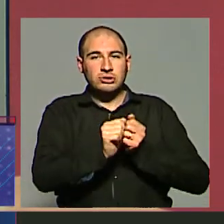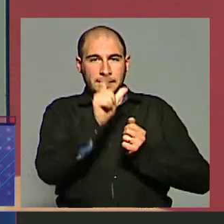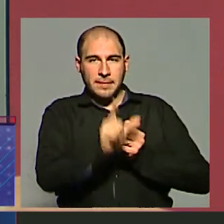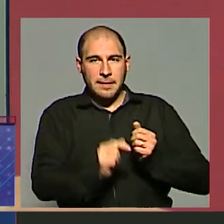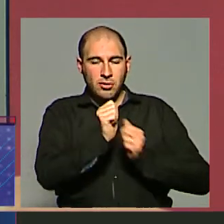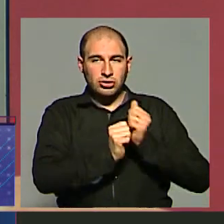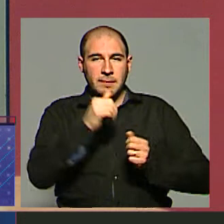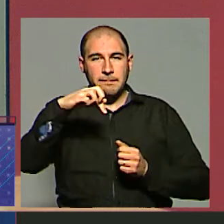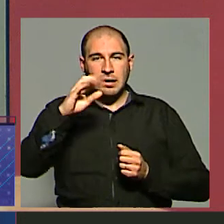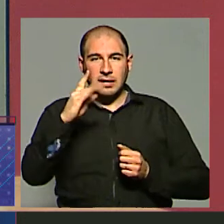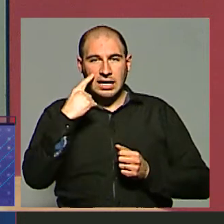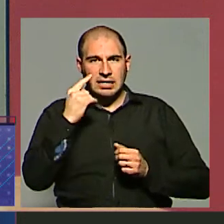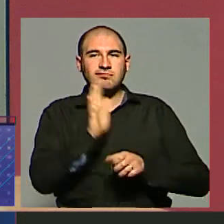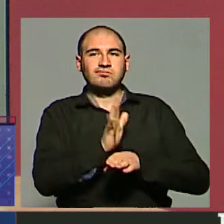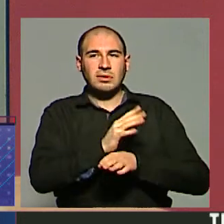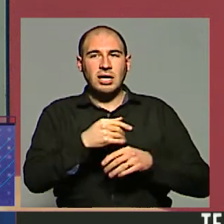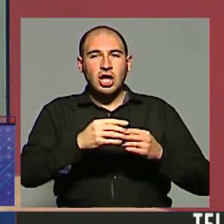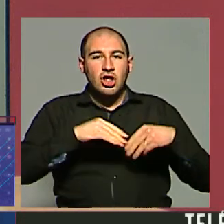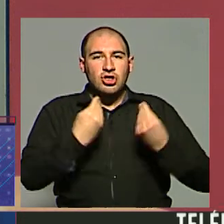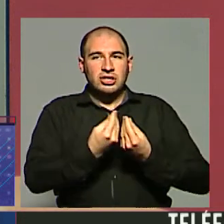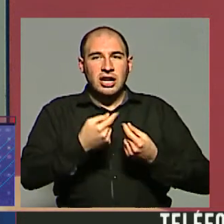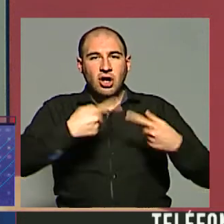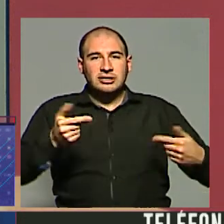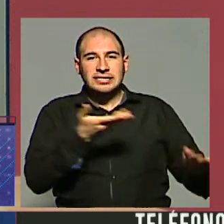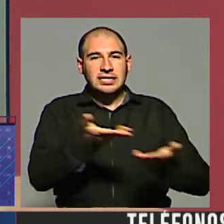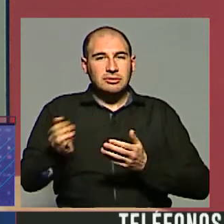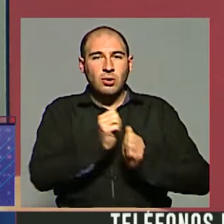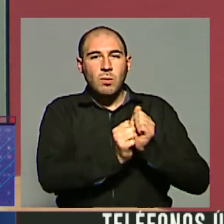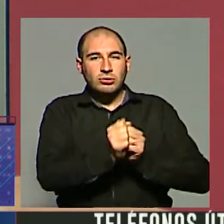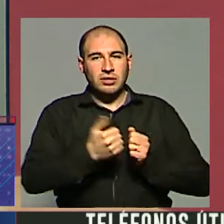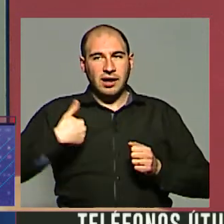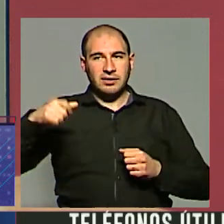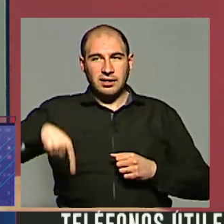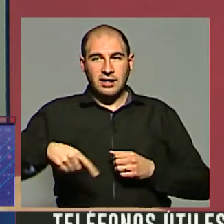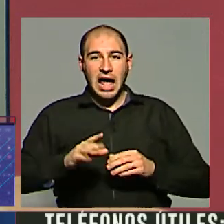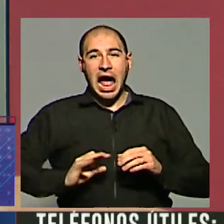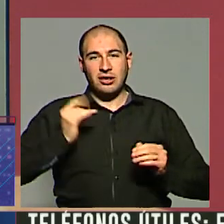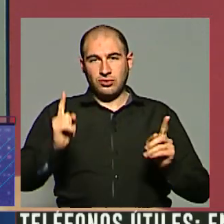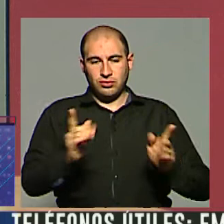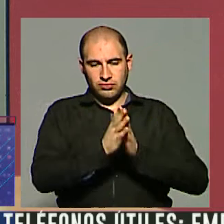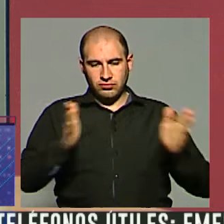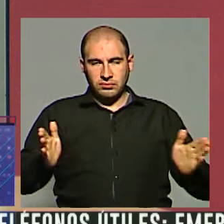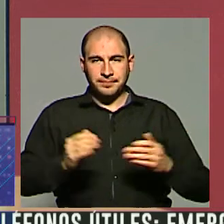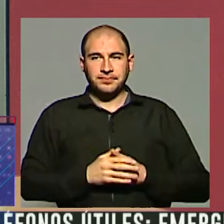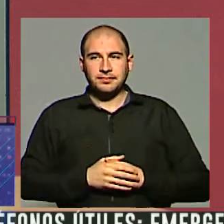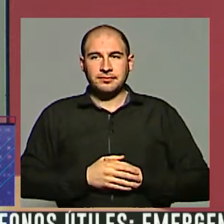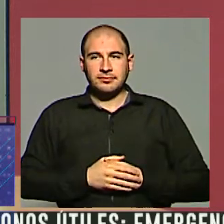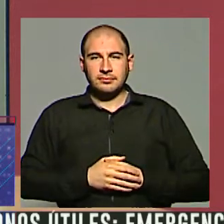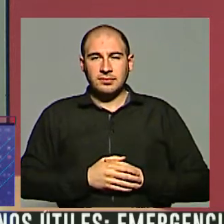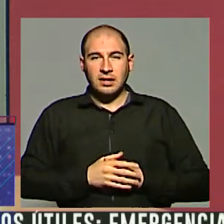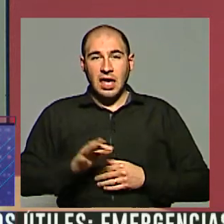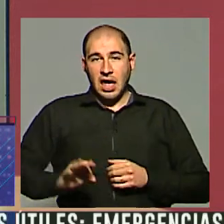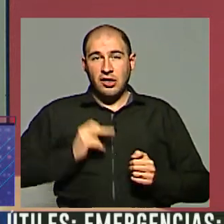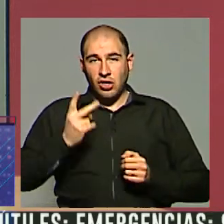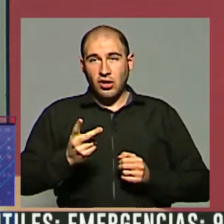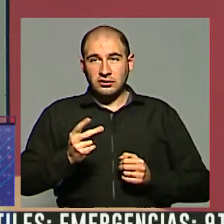El Producto Bruto Interno significa la cantidad de bienes y servicios que produce el país en un año. Ha pasado en 2 años